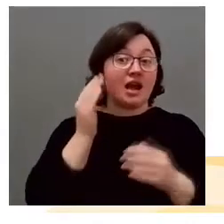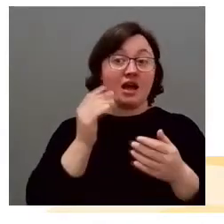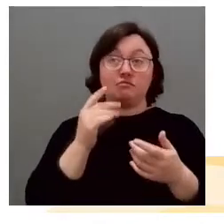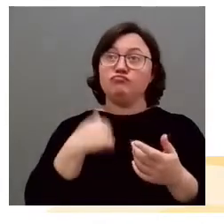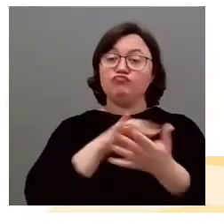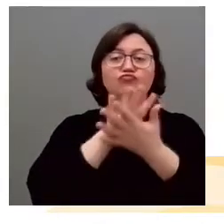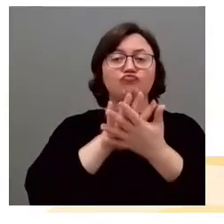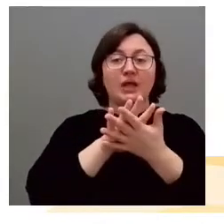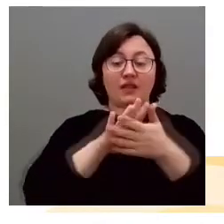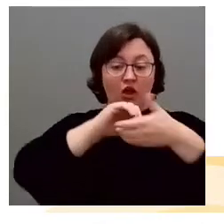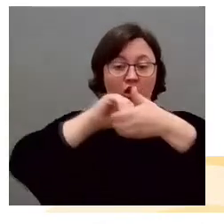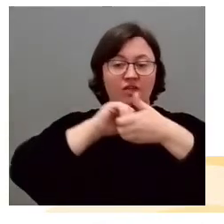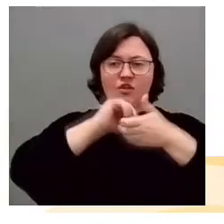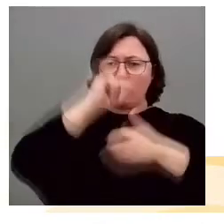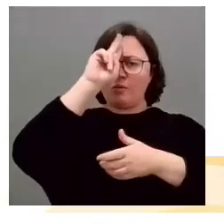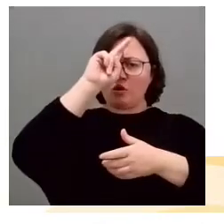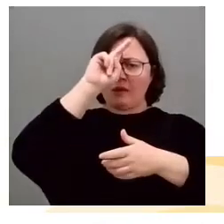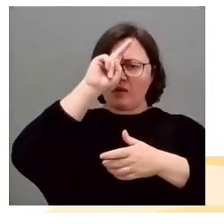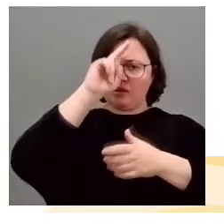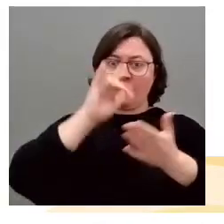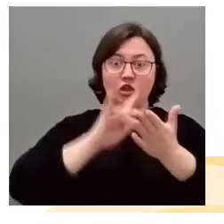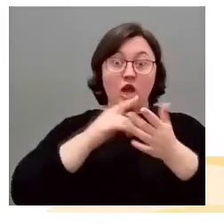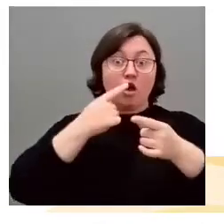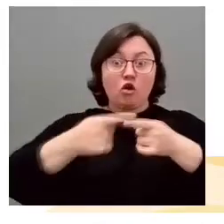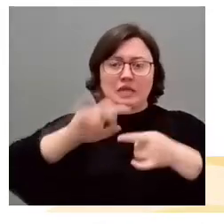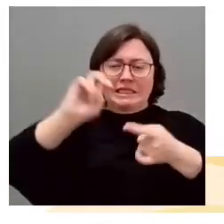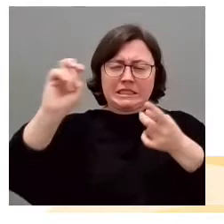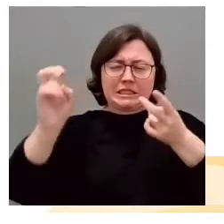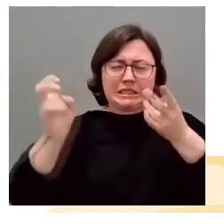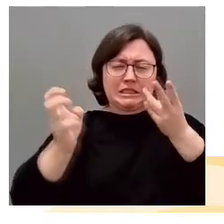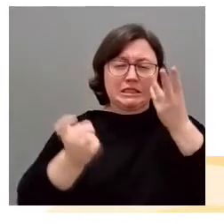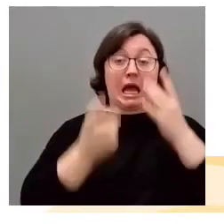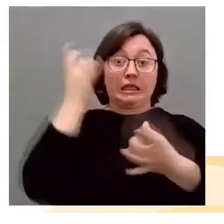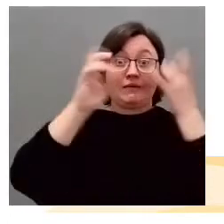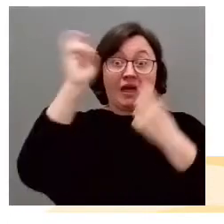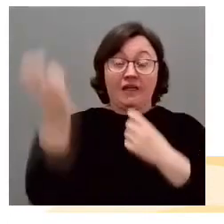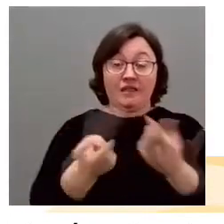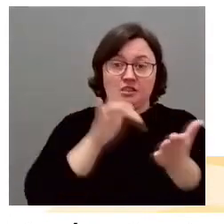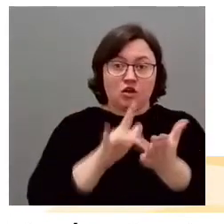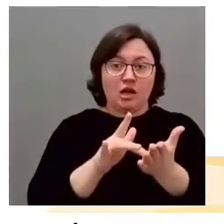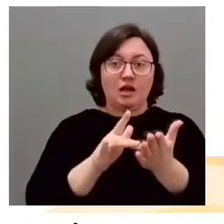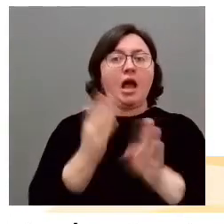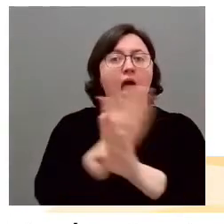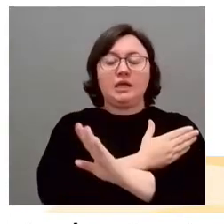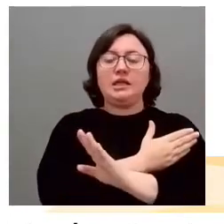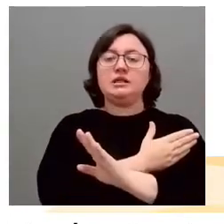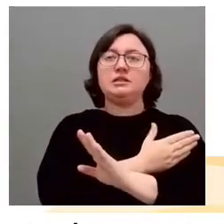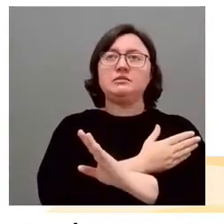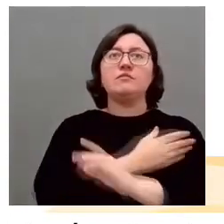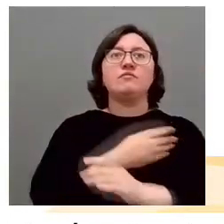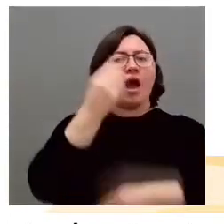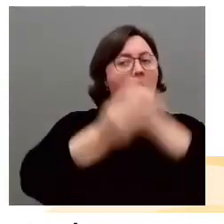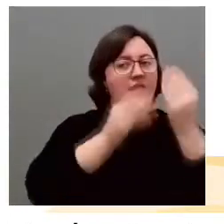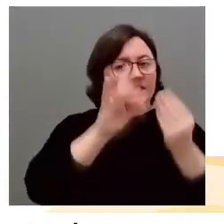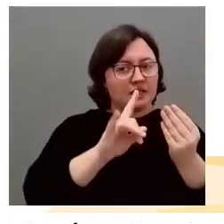Confederación se han preocupado de hacer muchísimas cosas que posiblemente pues se hacían de otra forma, no